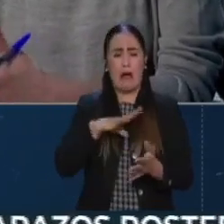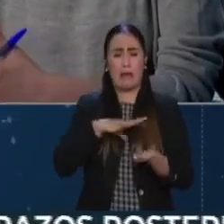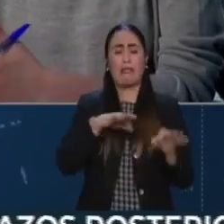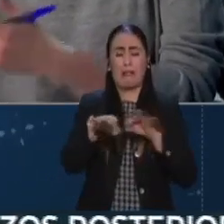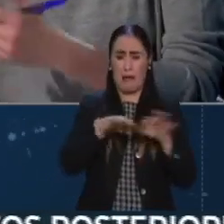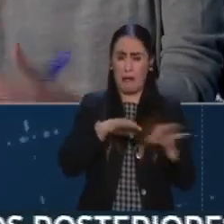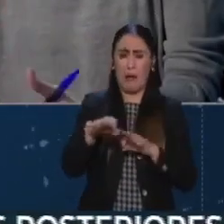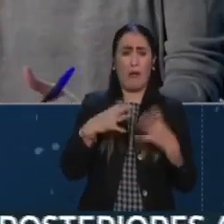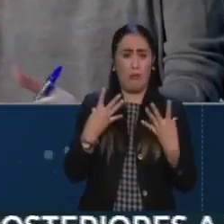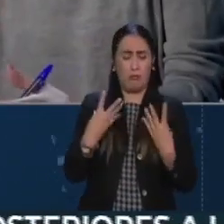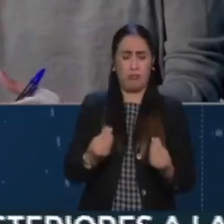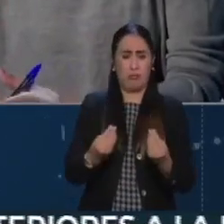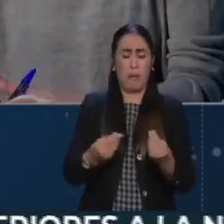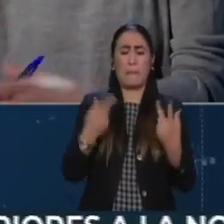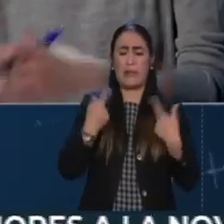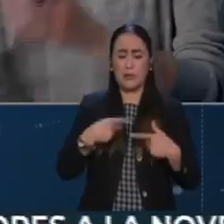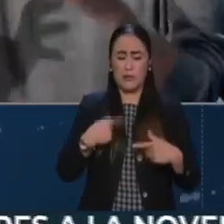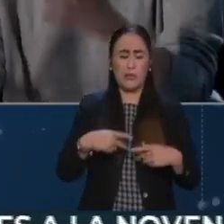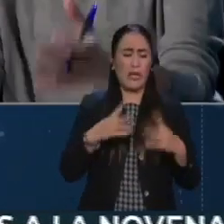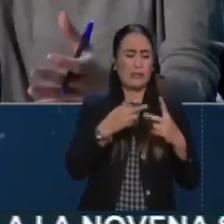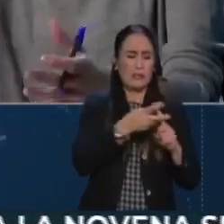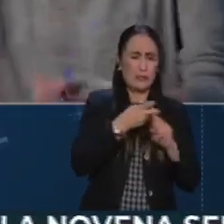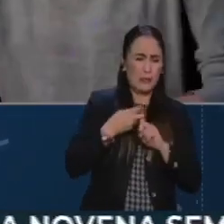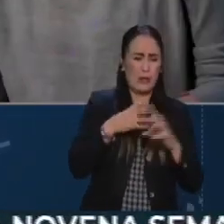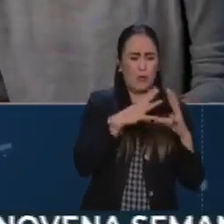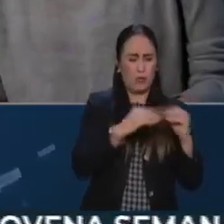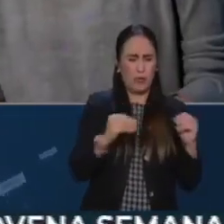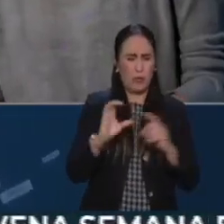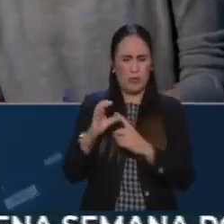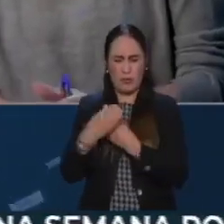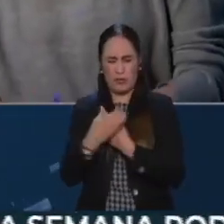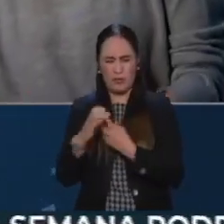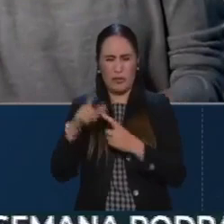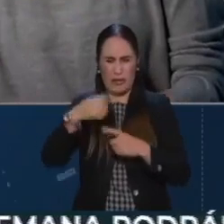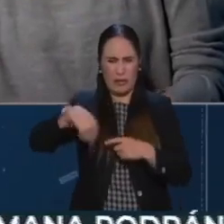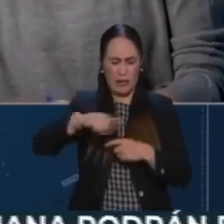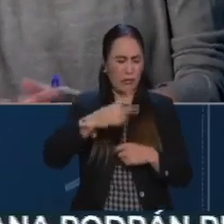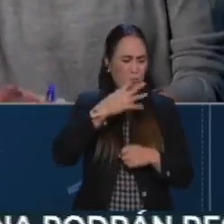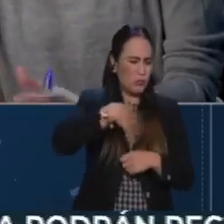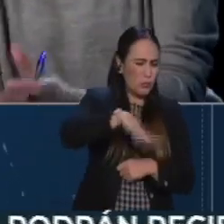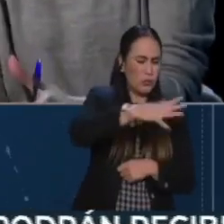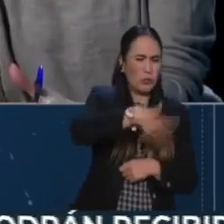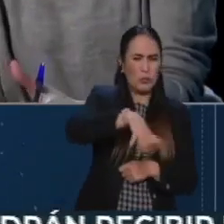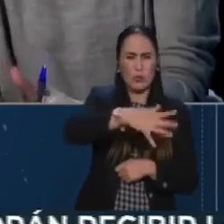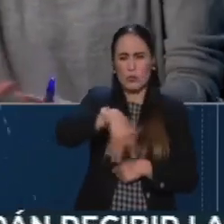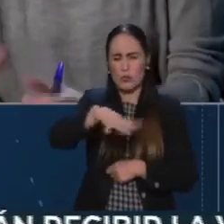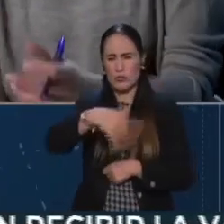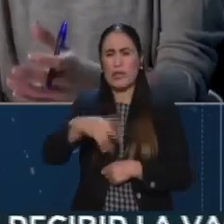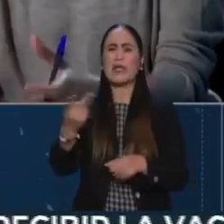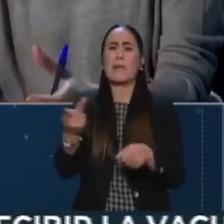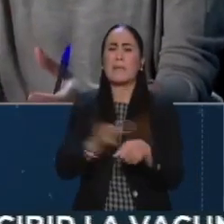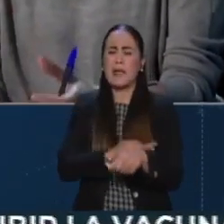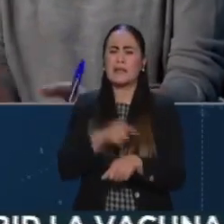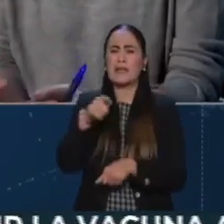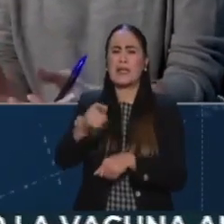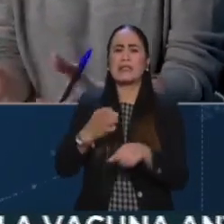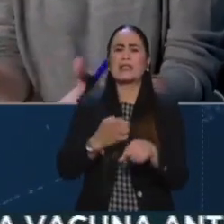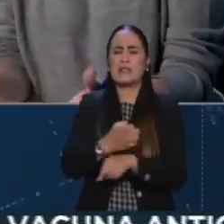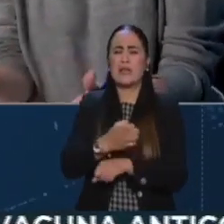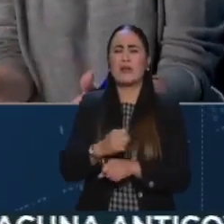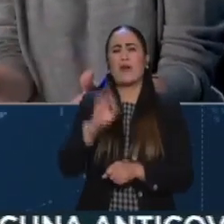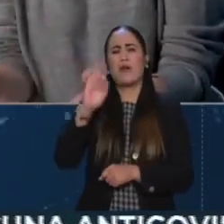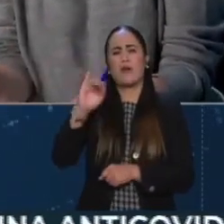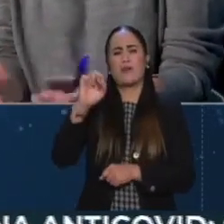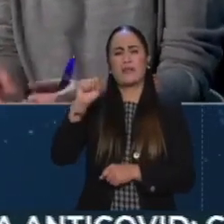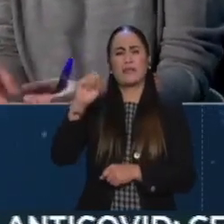Comisión de Búsqueda de Desaparecidos ahí en el estado de Jalisco. ¿Y qué pasa ahí en el estado? ¿Qué pasa con la Fiscalía? ¿Qué pasa